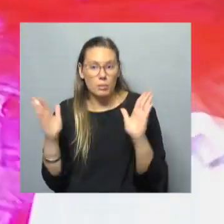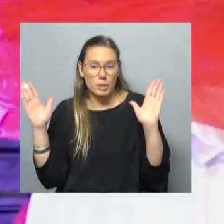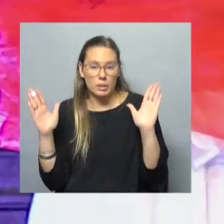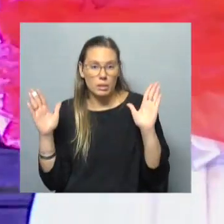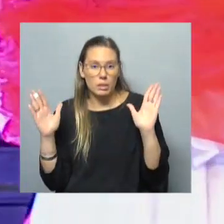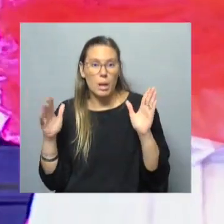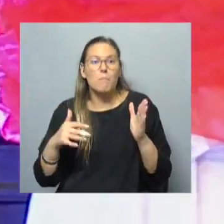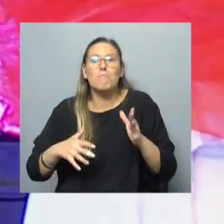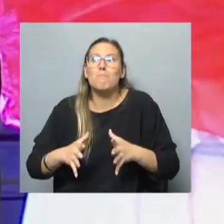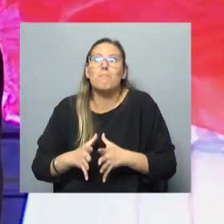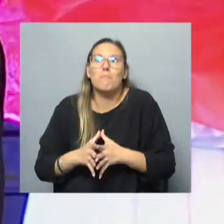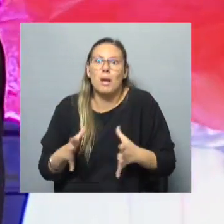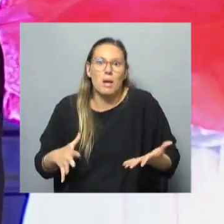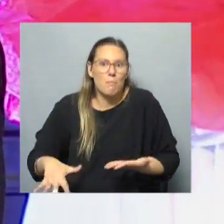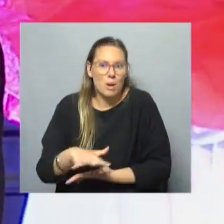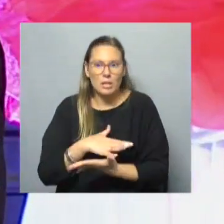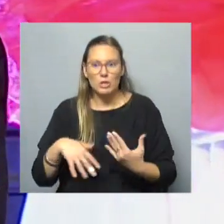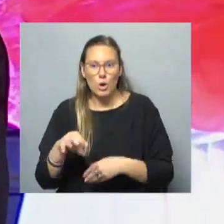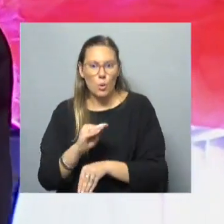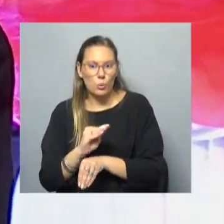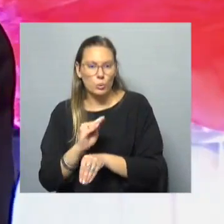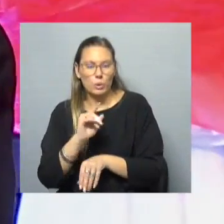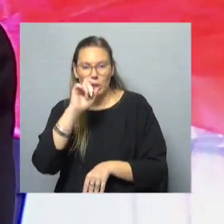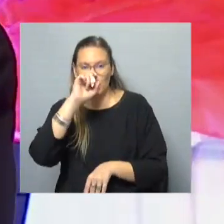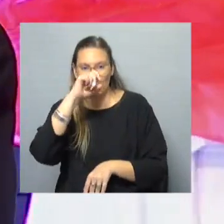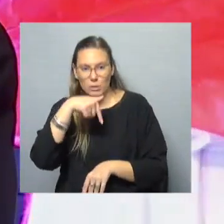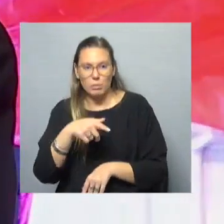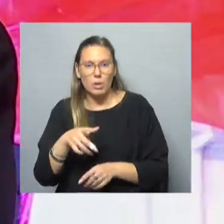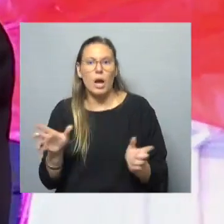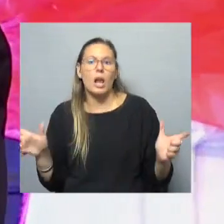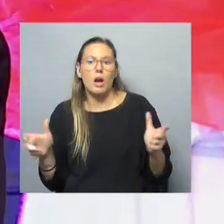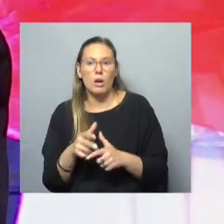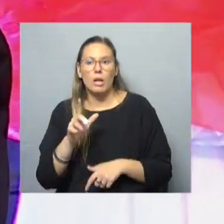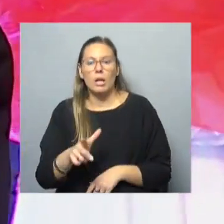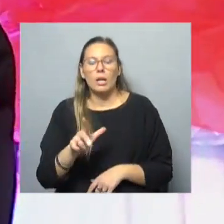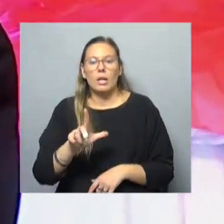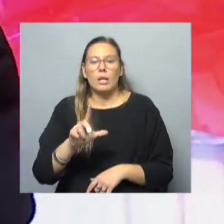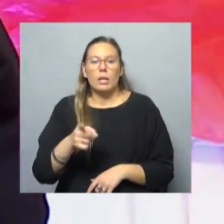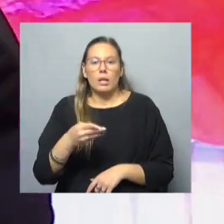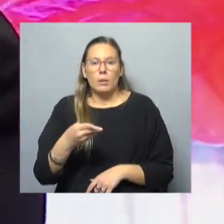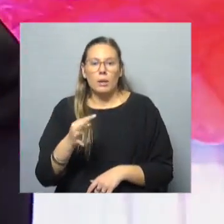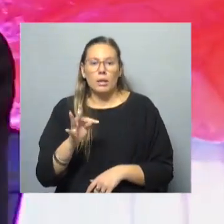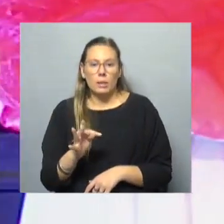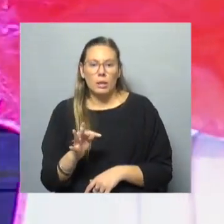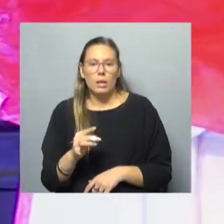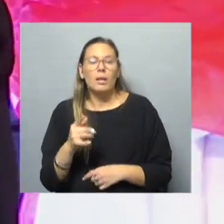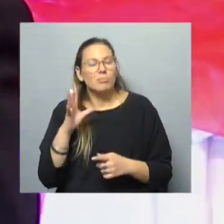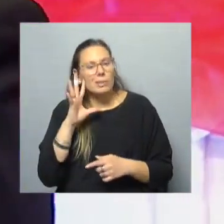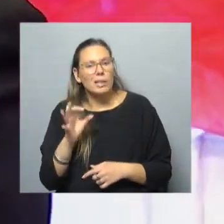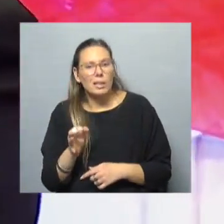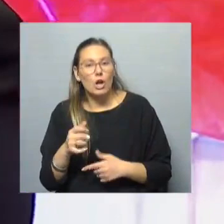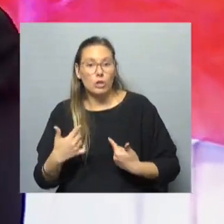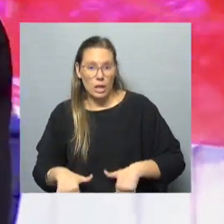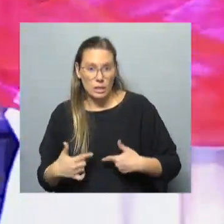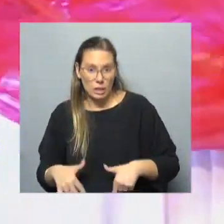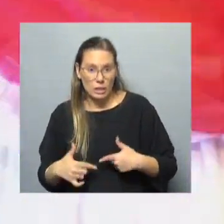el mayor espacio cultural de Montevideo a la comunidad LGBT, ¿verdad? Sí, yo creo que es un gesto de la